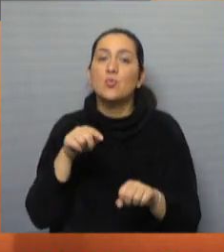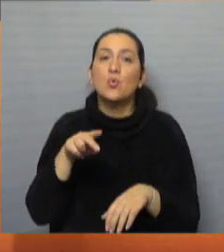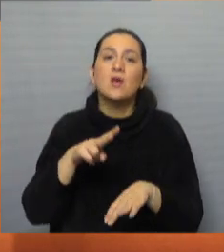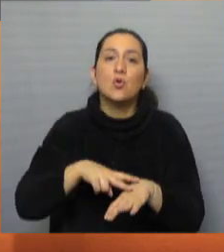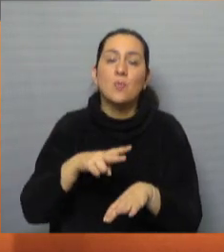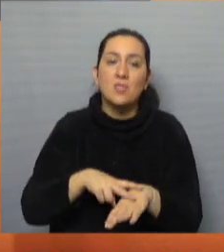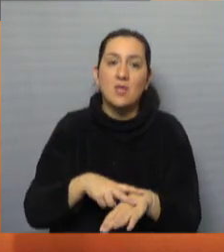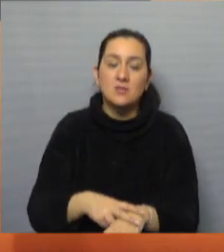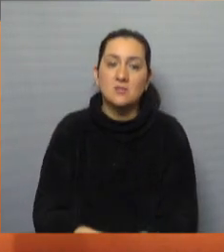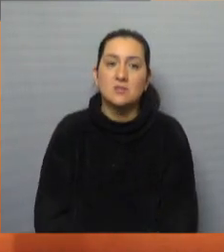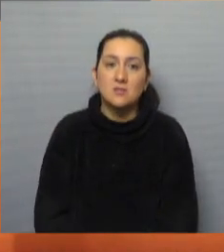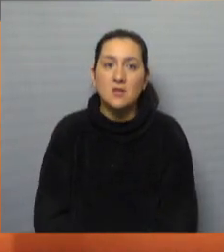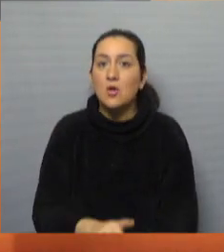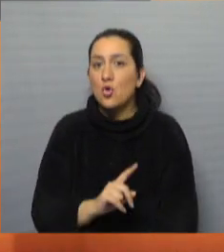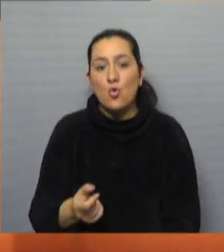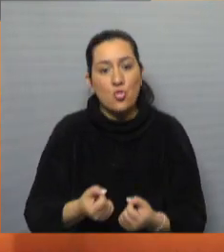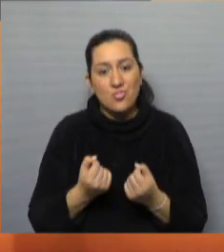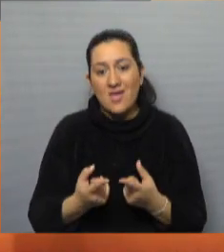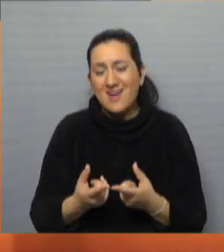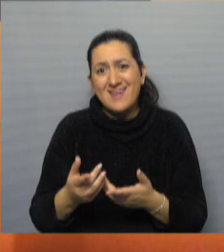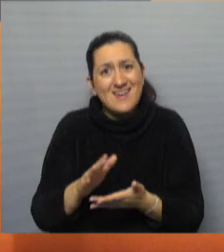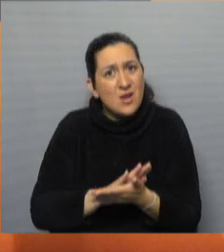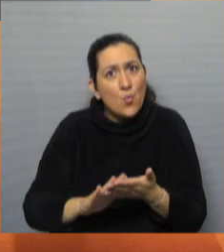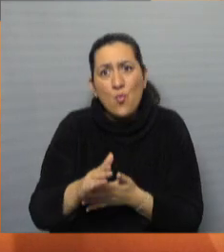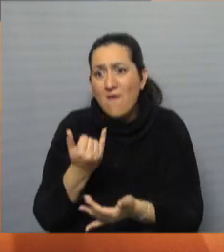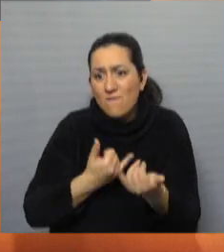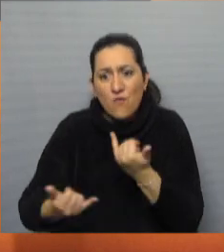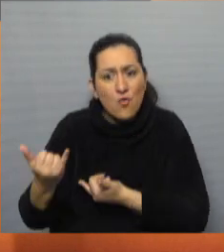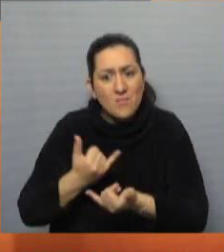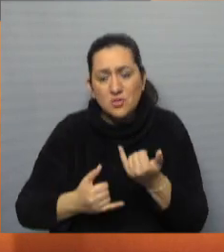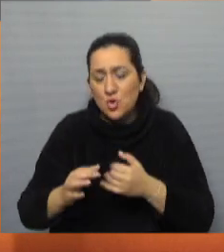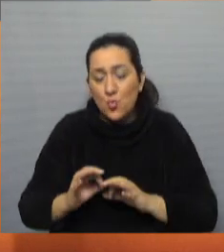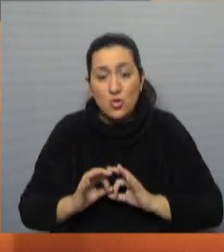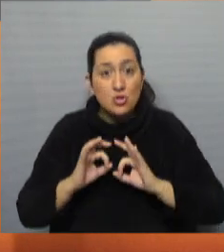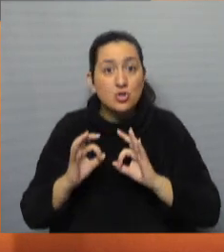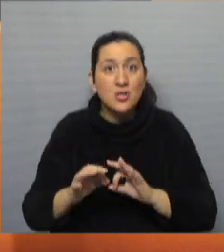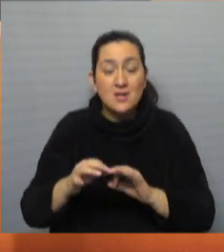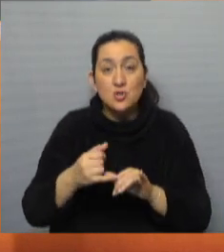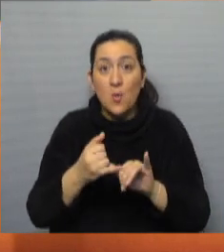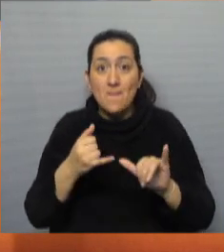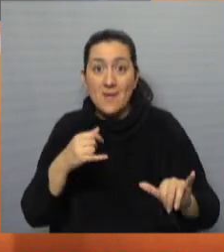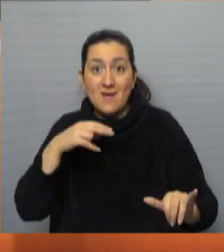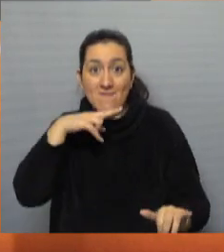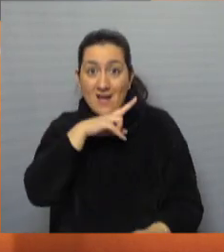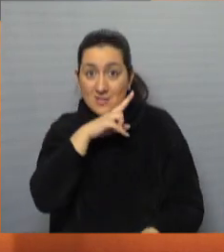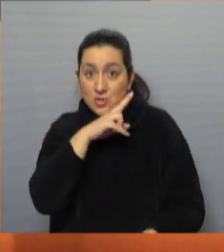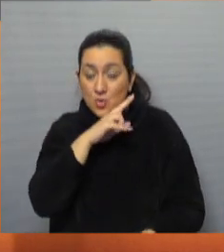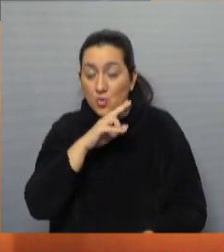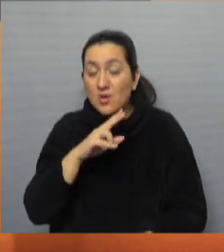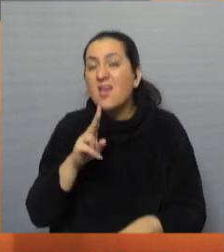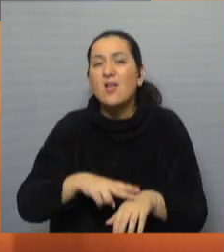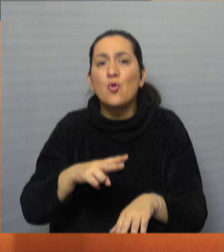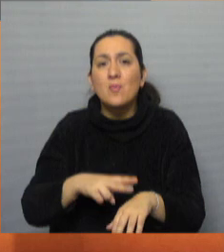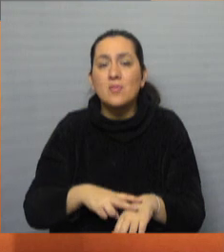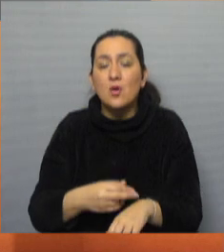chequeos de bueno no brindar ningún dato personal cuando llegue algún correo de estos fraudulentos y demás que es lo que se recomienda cómo podemos